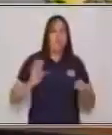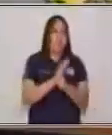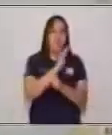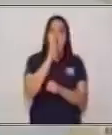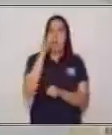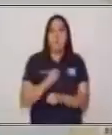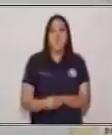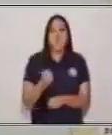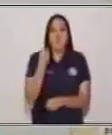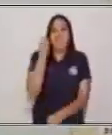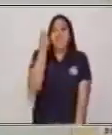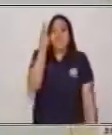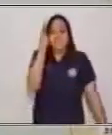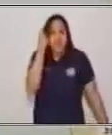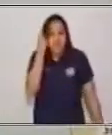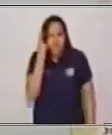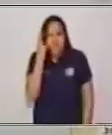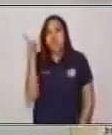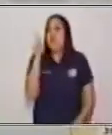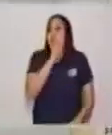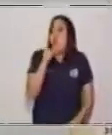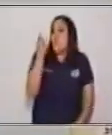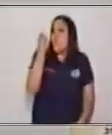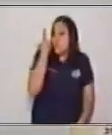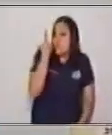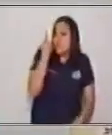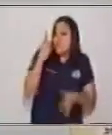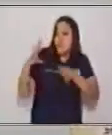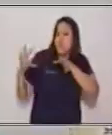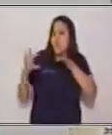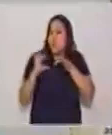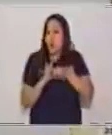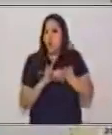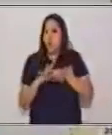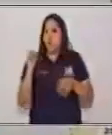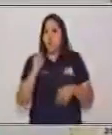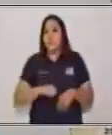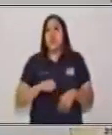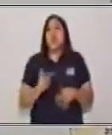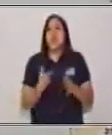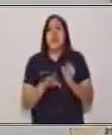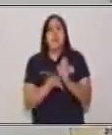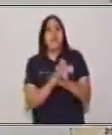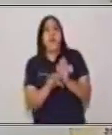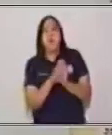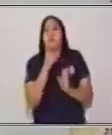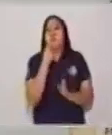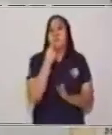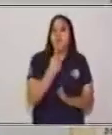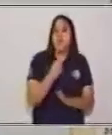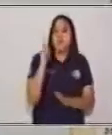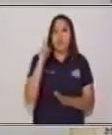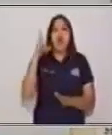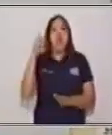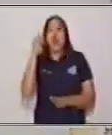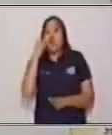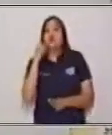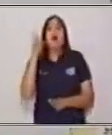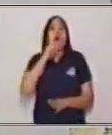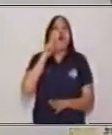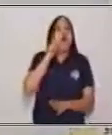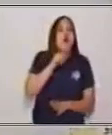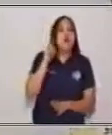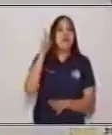tiene lógica, coherencia, cohesión, etc. Y me indica la oración simple. Los jóvenes